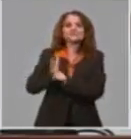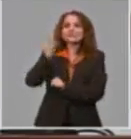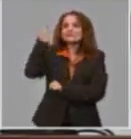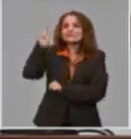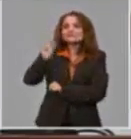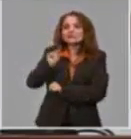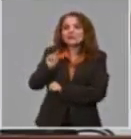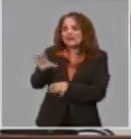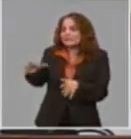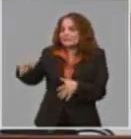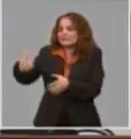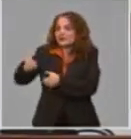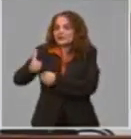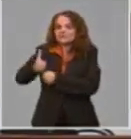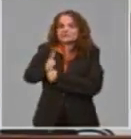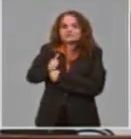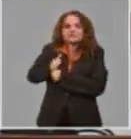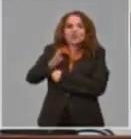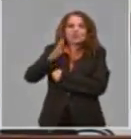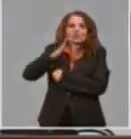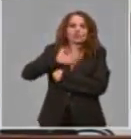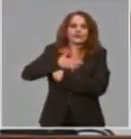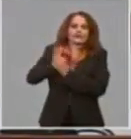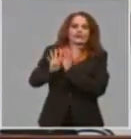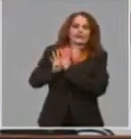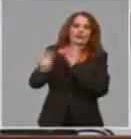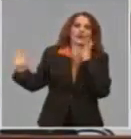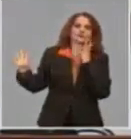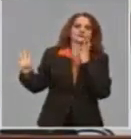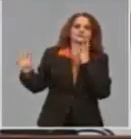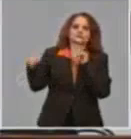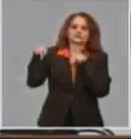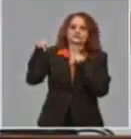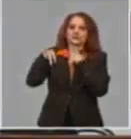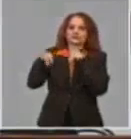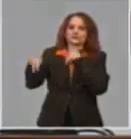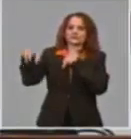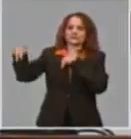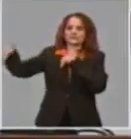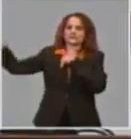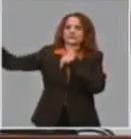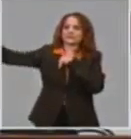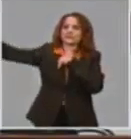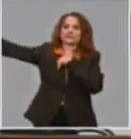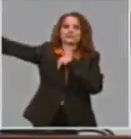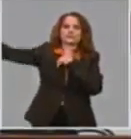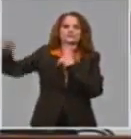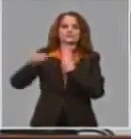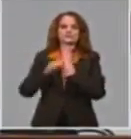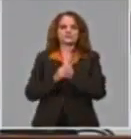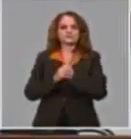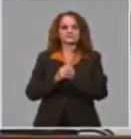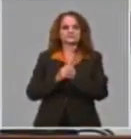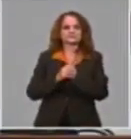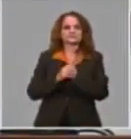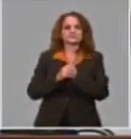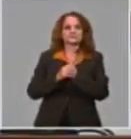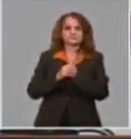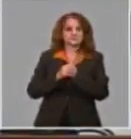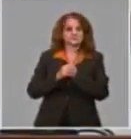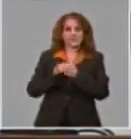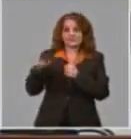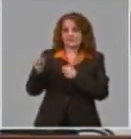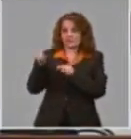apoderado de la cola, contra los que acaparan varias posiciones en la fila, contra los que venden esa posición,